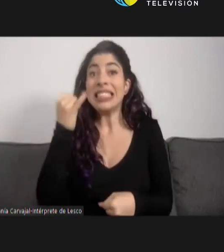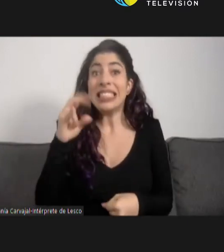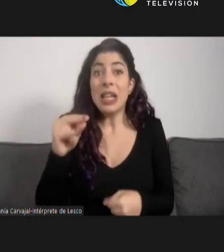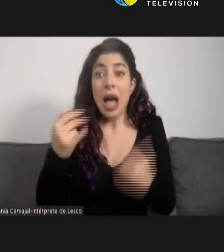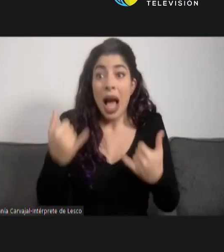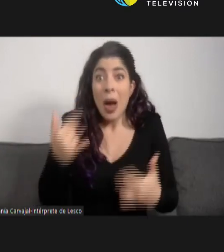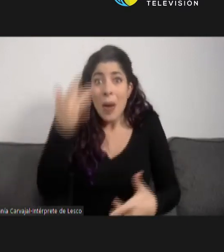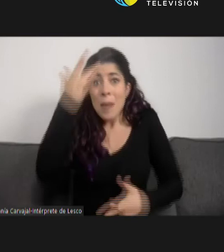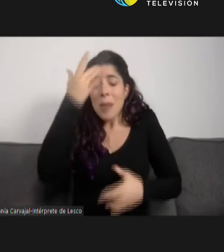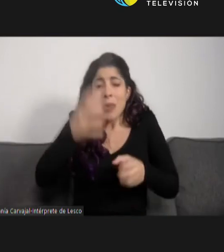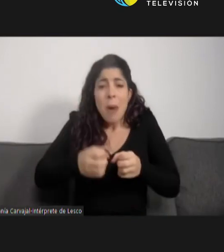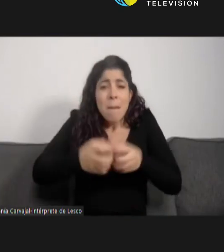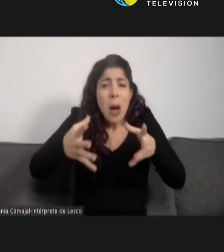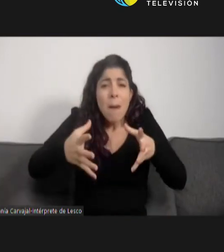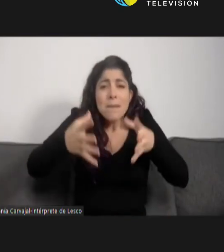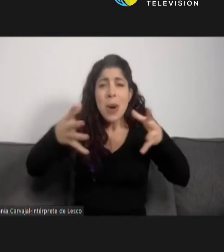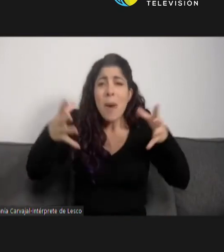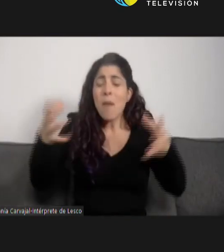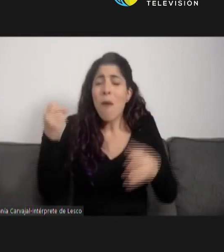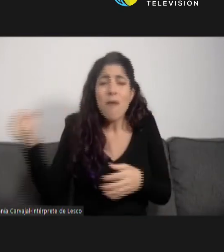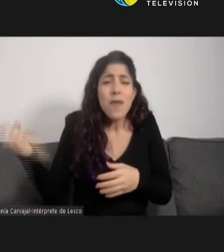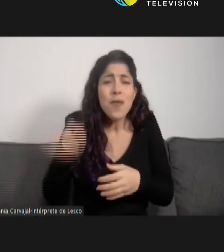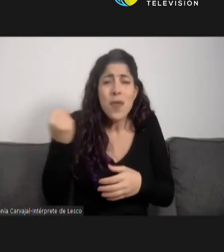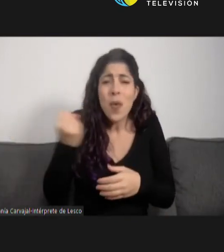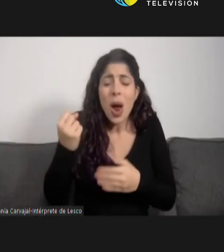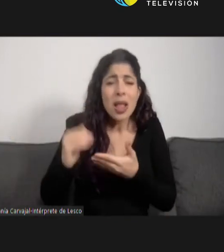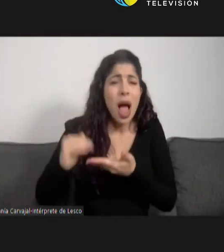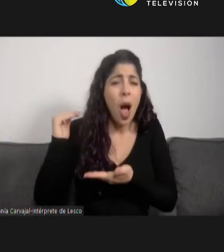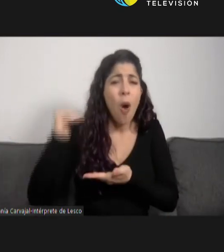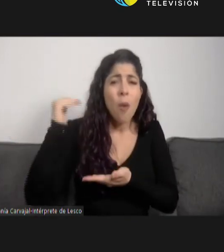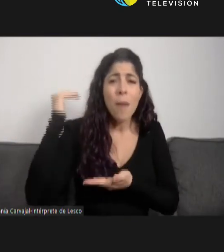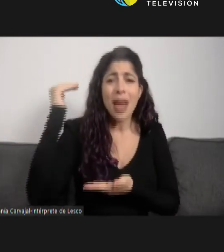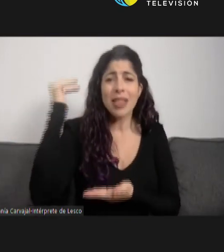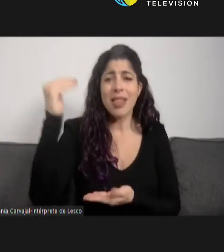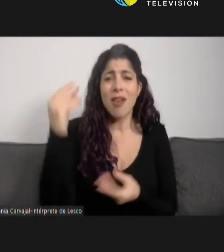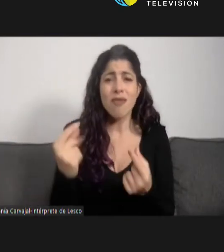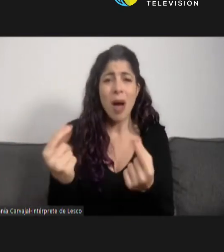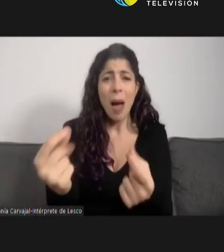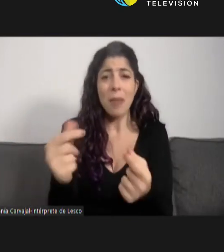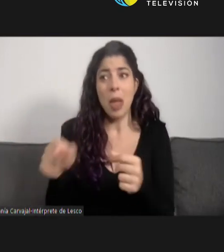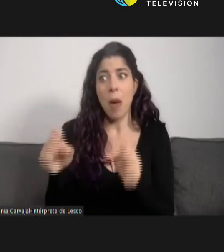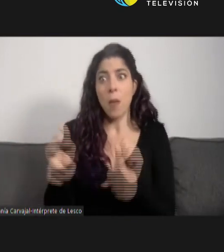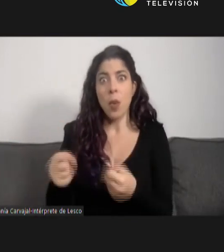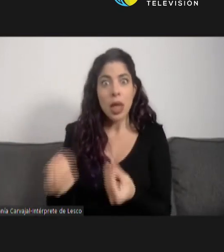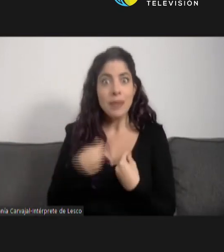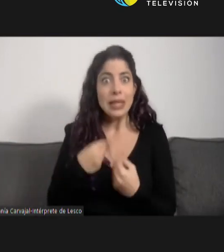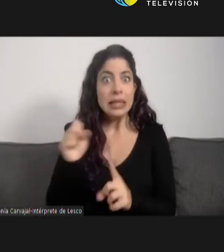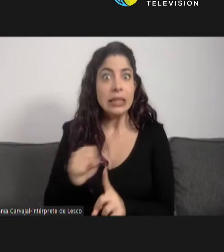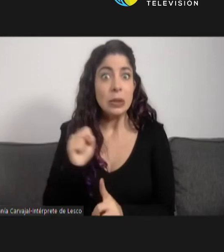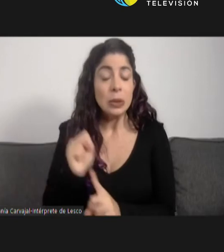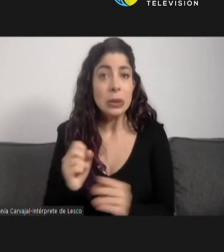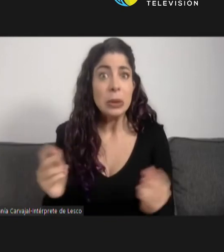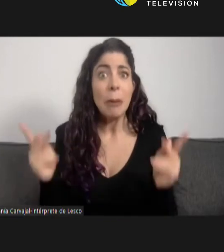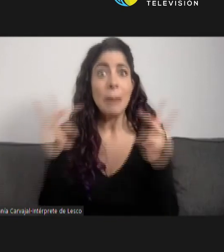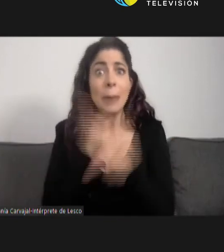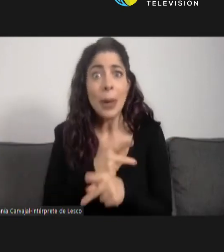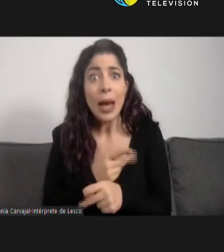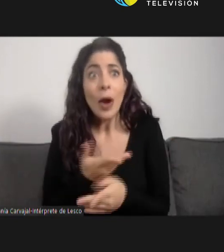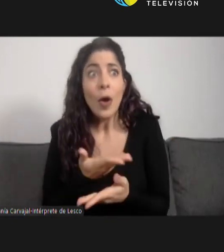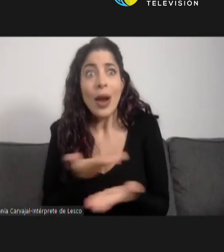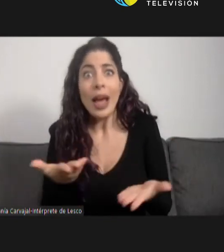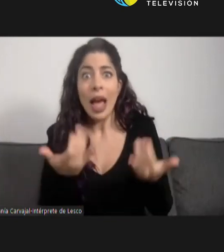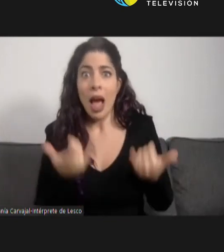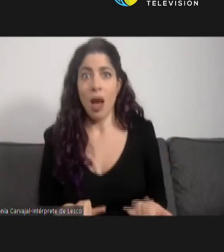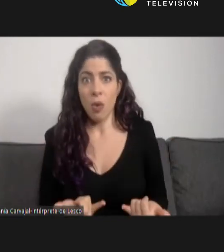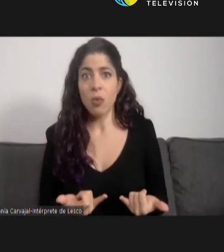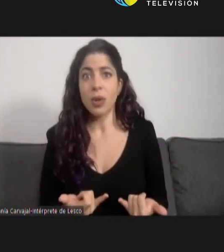casos, el crecimiento tan elevado que estamos viendo va a llevar a una situación todavía más grave de lo que ya estamos viviendo.